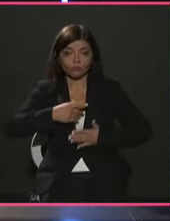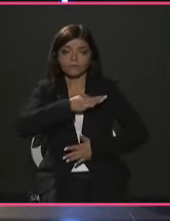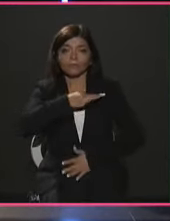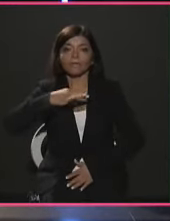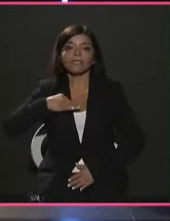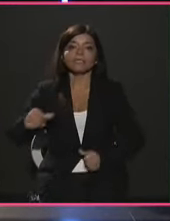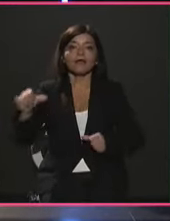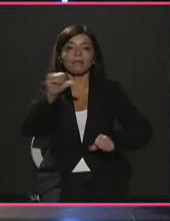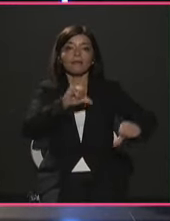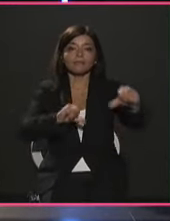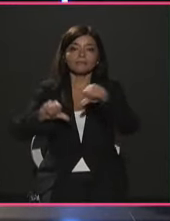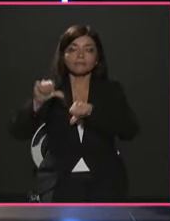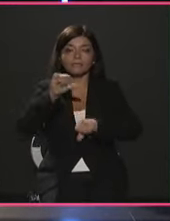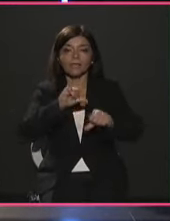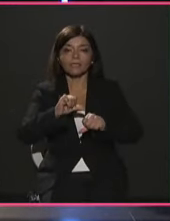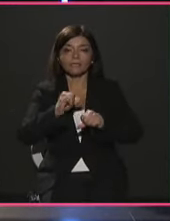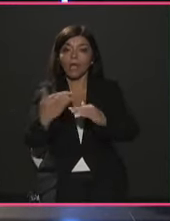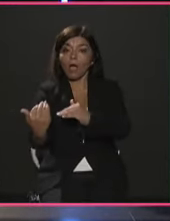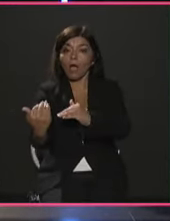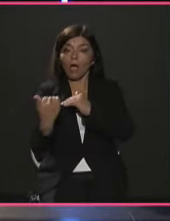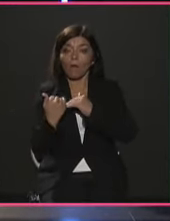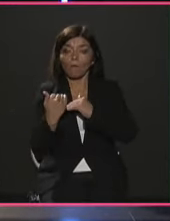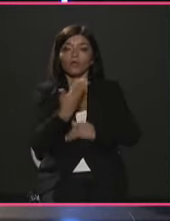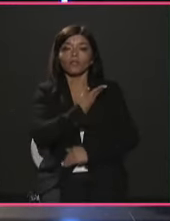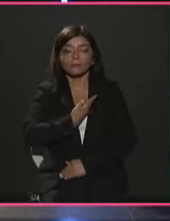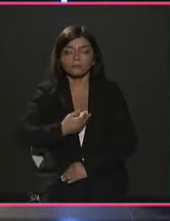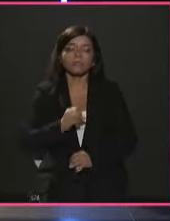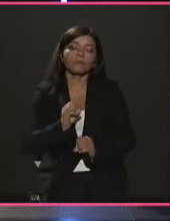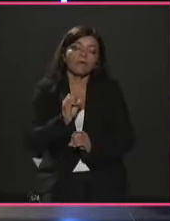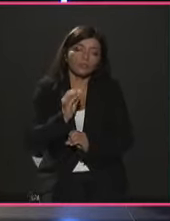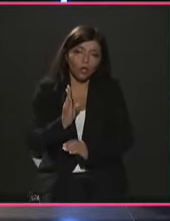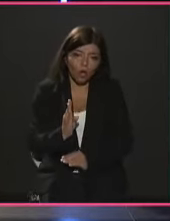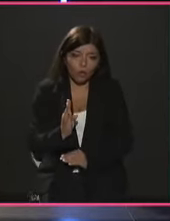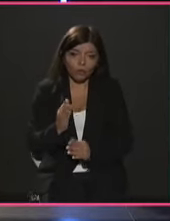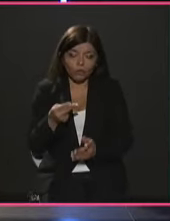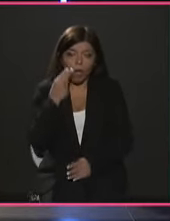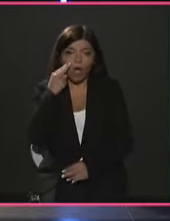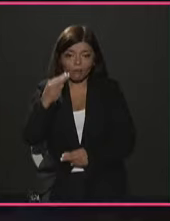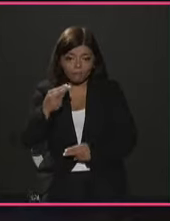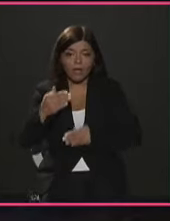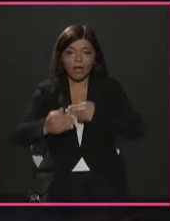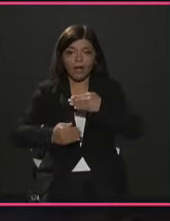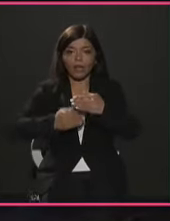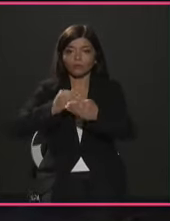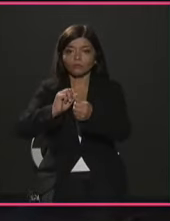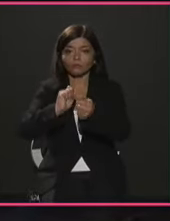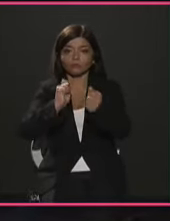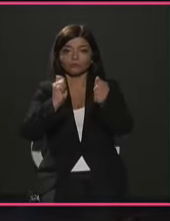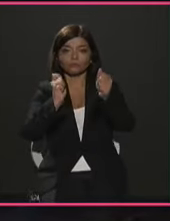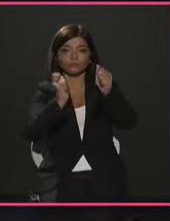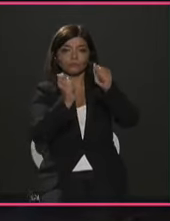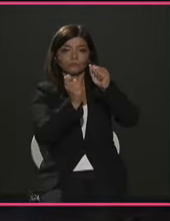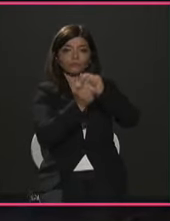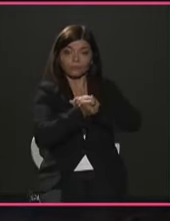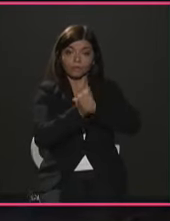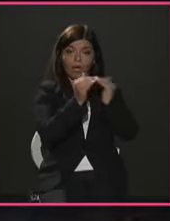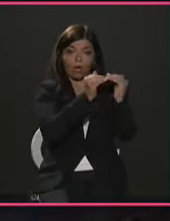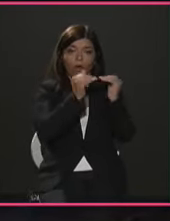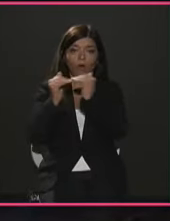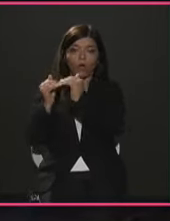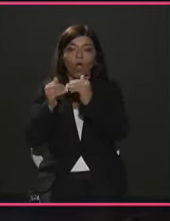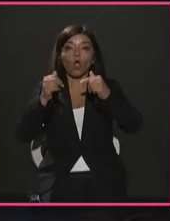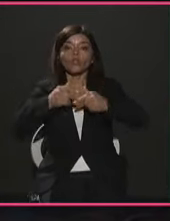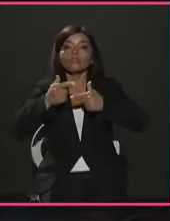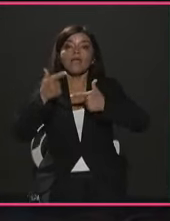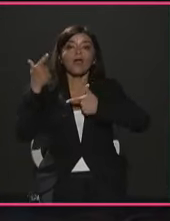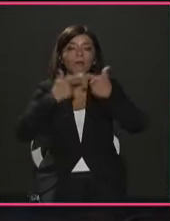de ciencia y con el apoyo del presidente Por supuesto me ha tocado ver ese proceso de transversalización hoy día las políticas de